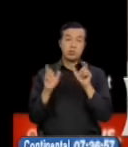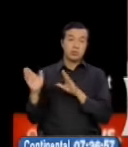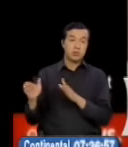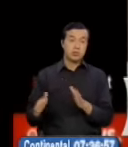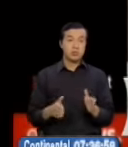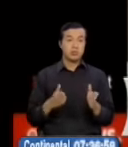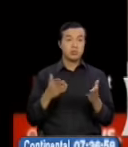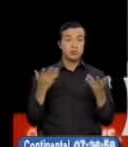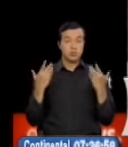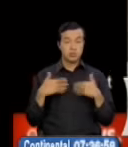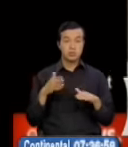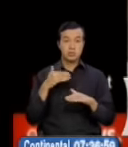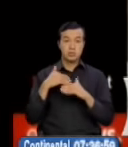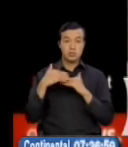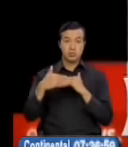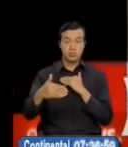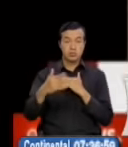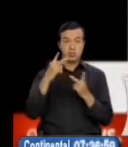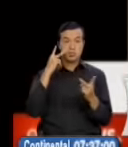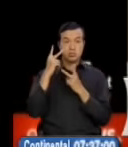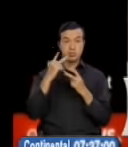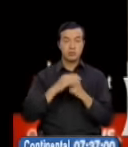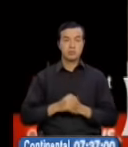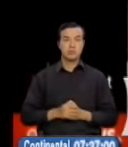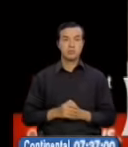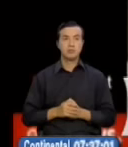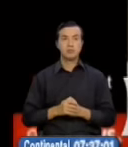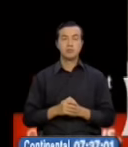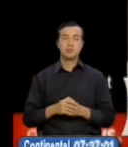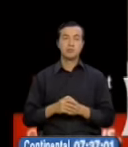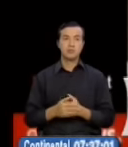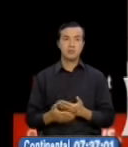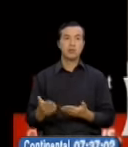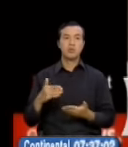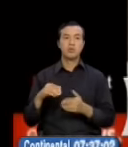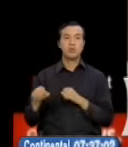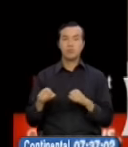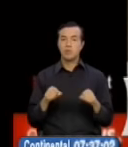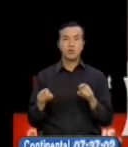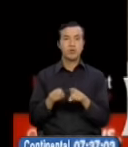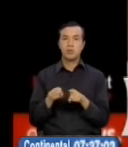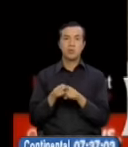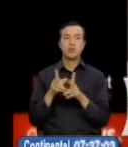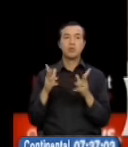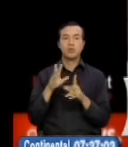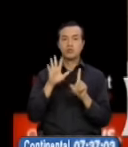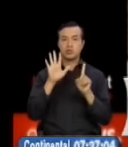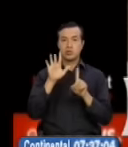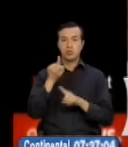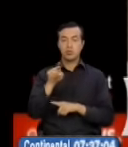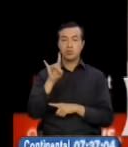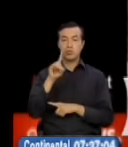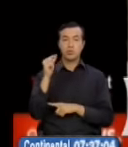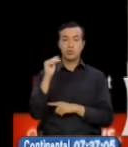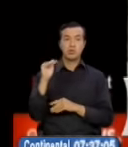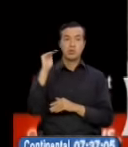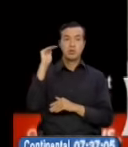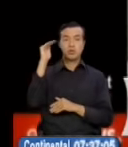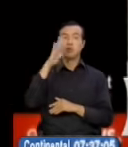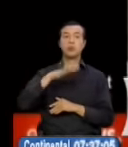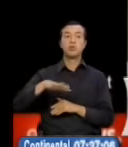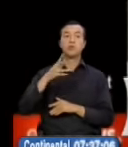Bueno, luego de eso, luego de ese episodio, se registra otro fenómeno similar, pero de 6.8 grados de